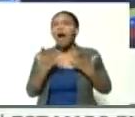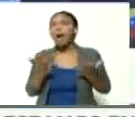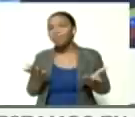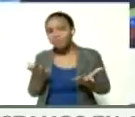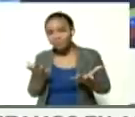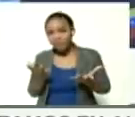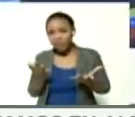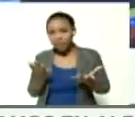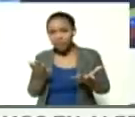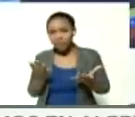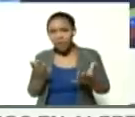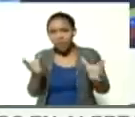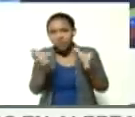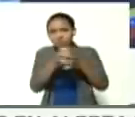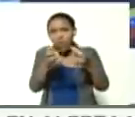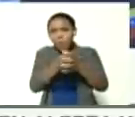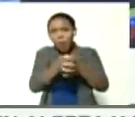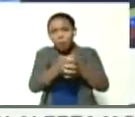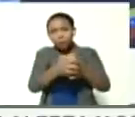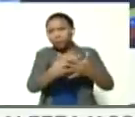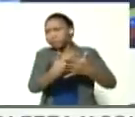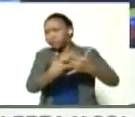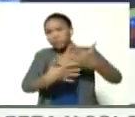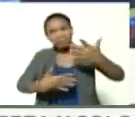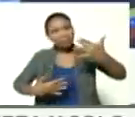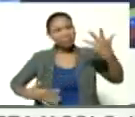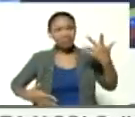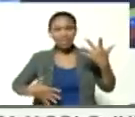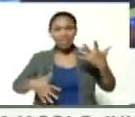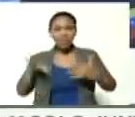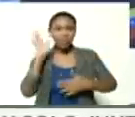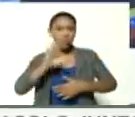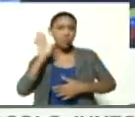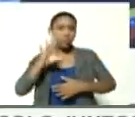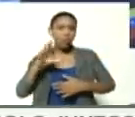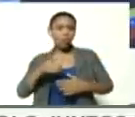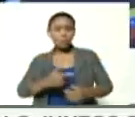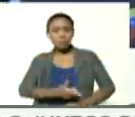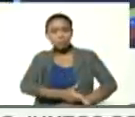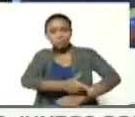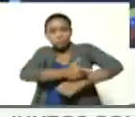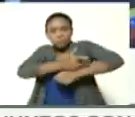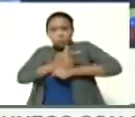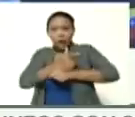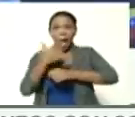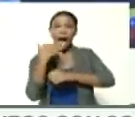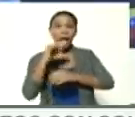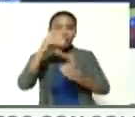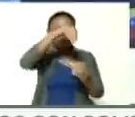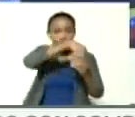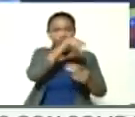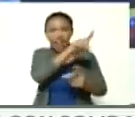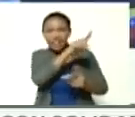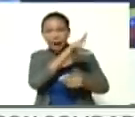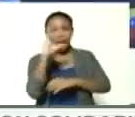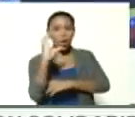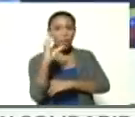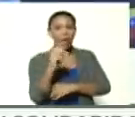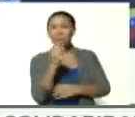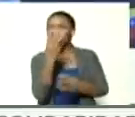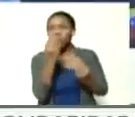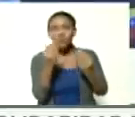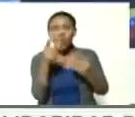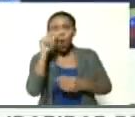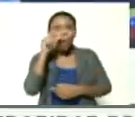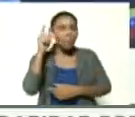de grupos irregulares armados terroristas hay en Colombia? ¿Cuántas decenas de miles de